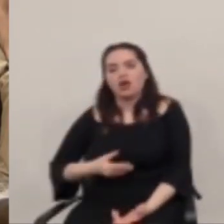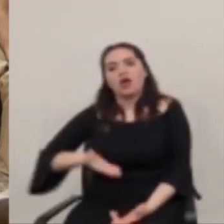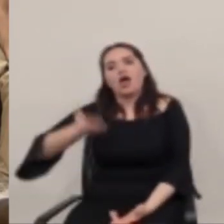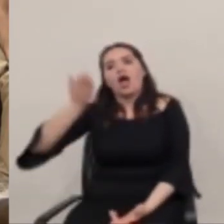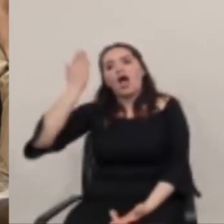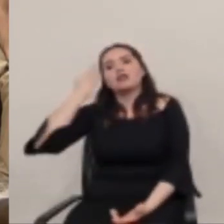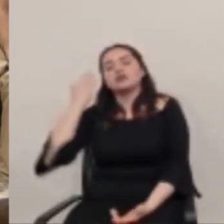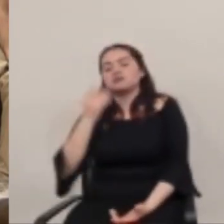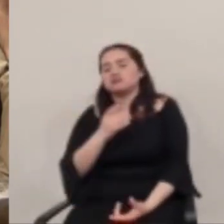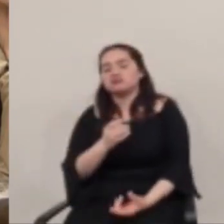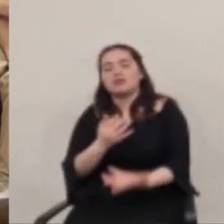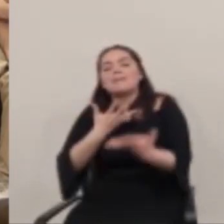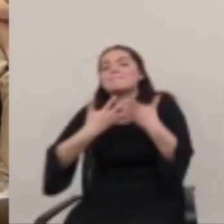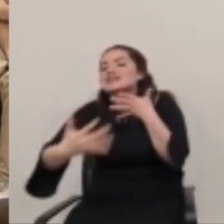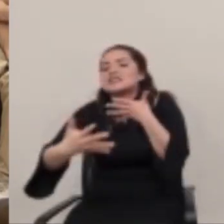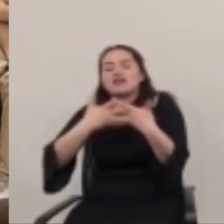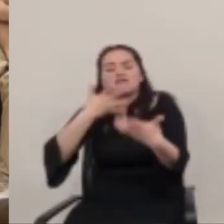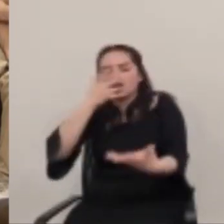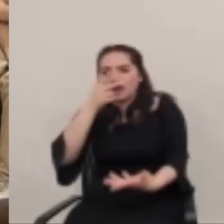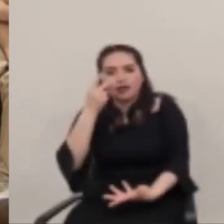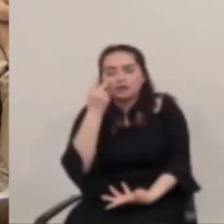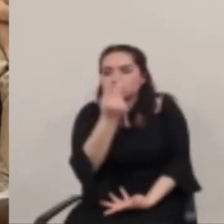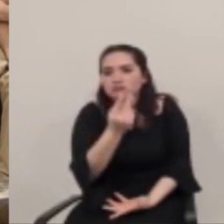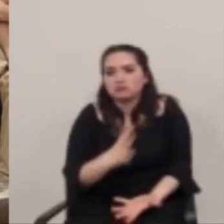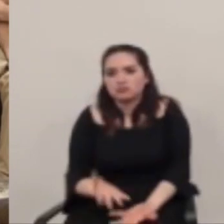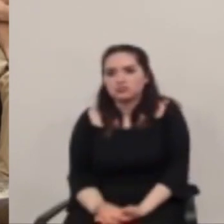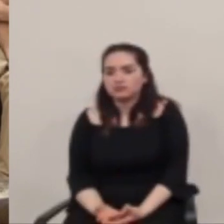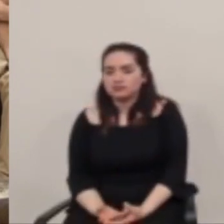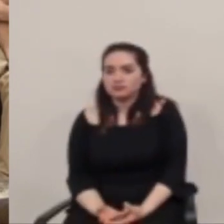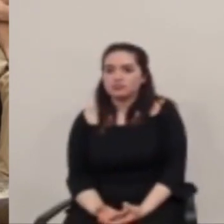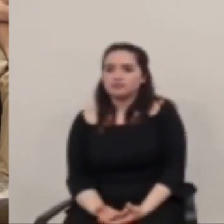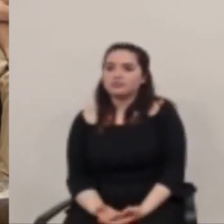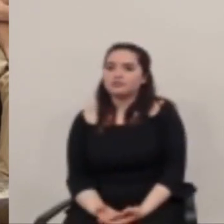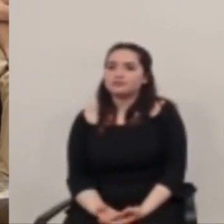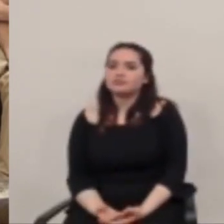invisible el tema de lo que fue gracias a Clara.